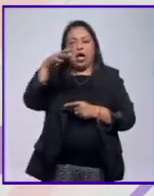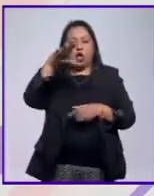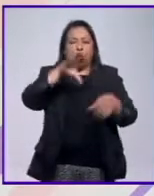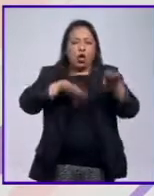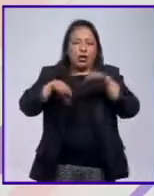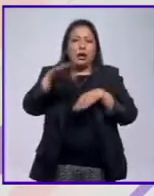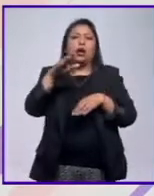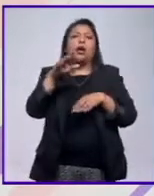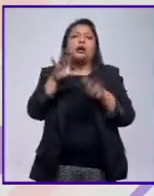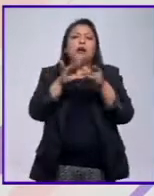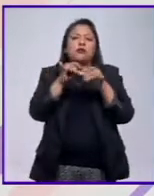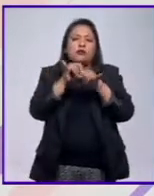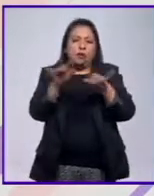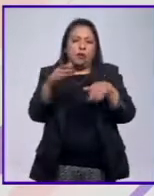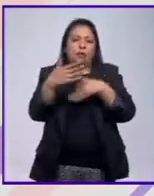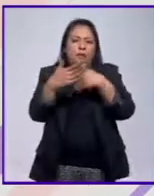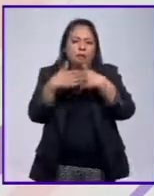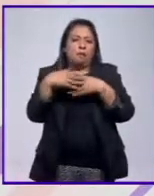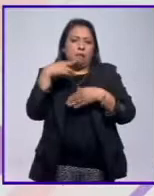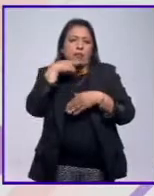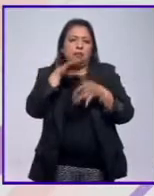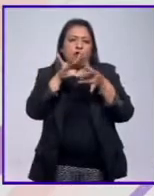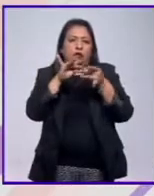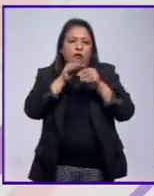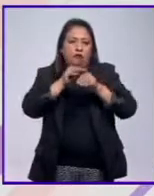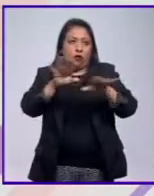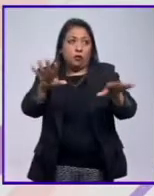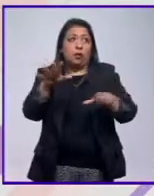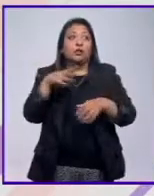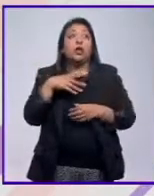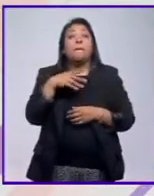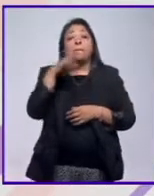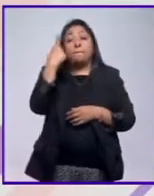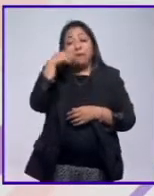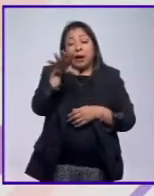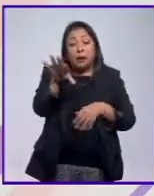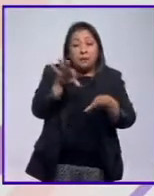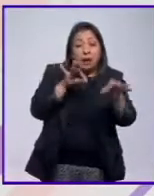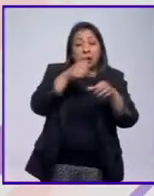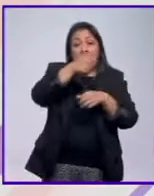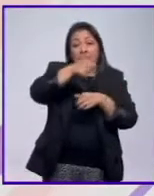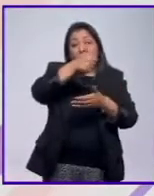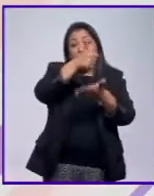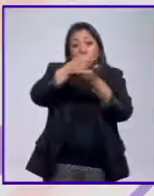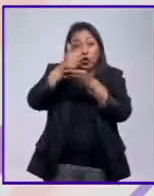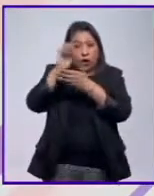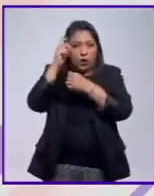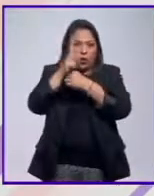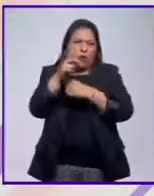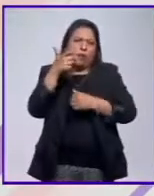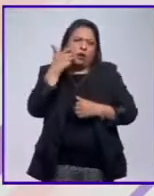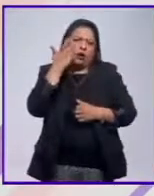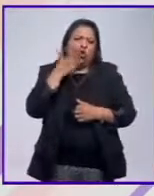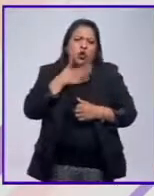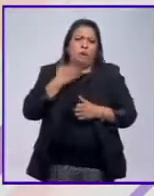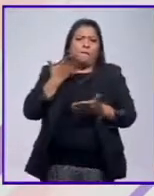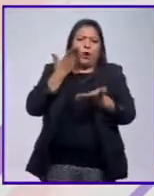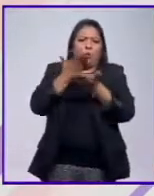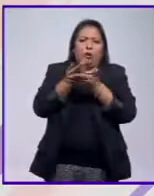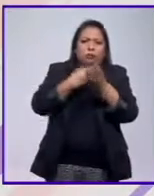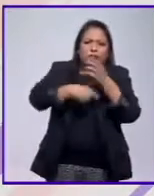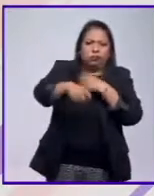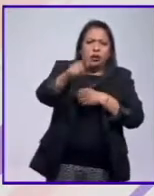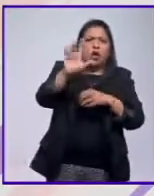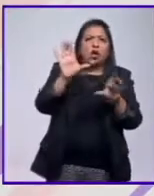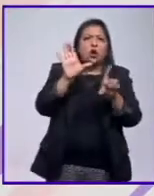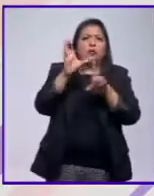esta ciudad los conocerán muy pronto con nosotros. Y para ser elegidas, en realidad cada ciudad europea que lo desee puede enviar su propuesta a la